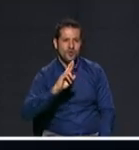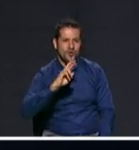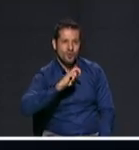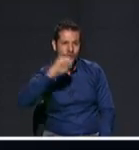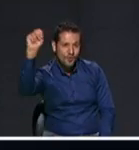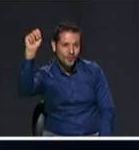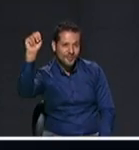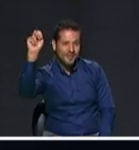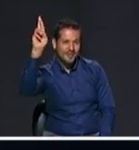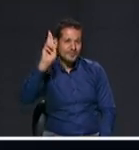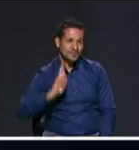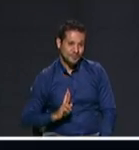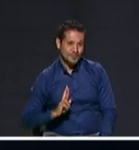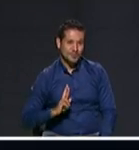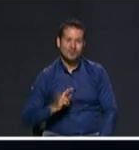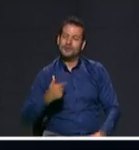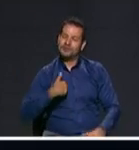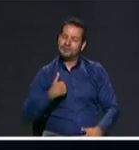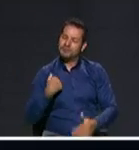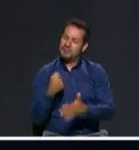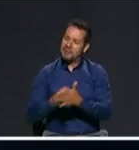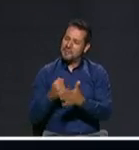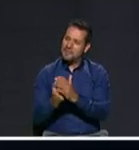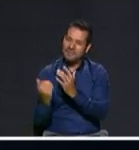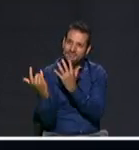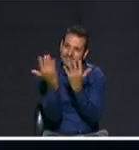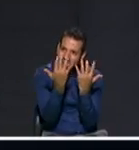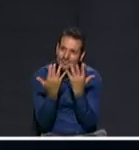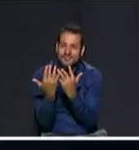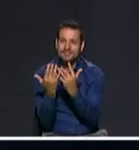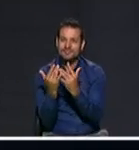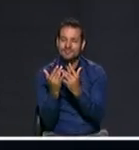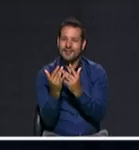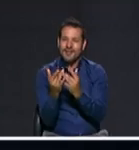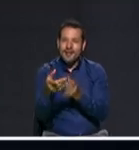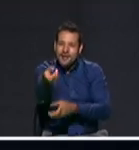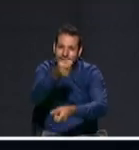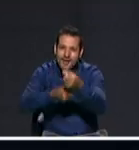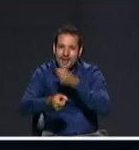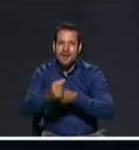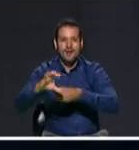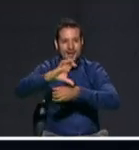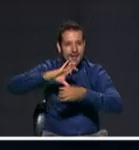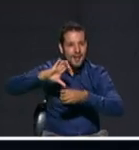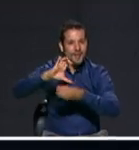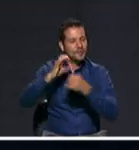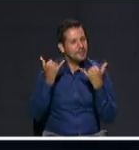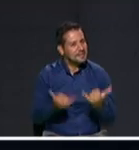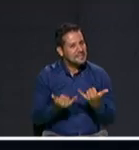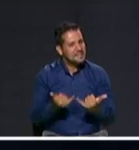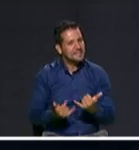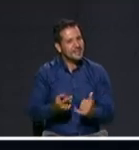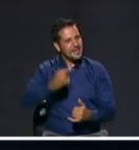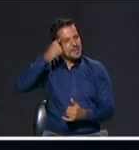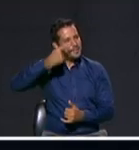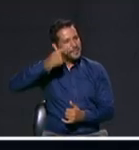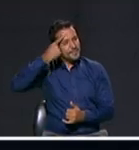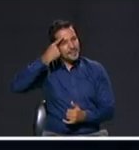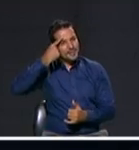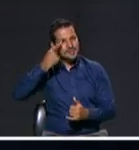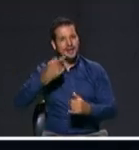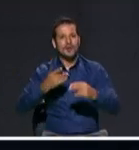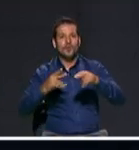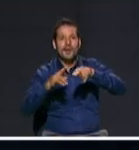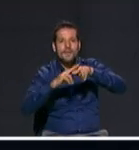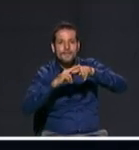ciudad de más y la he venido seduciendo al alrededor de una propuesta y es la idea de que desde ya empezamos a pensar el metro subterráneo de